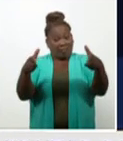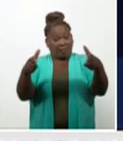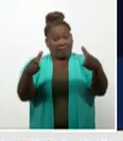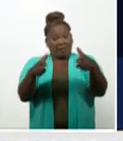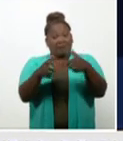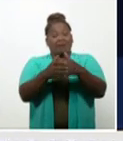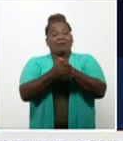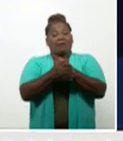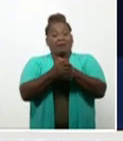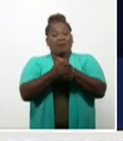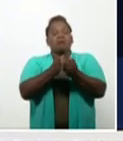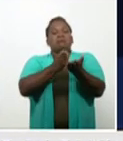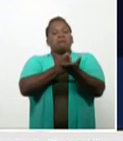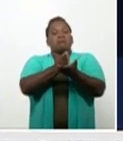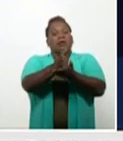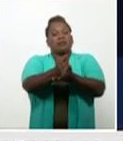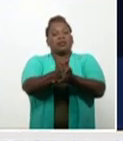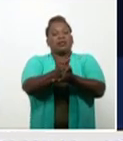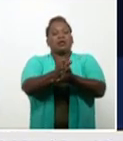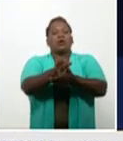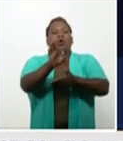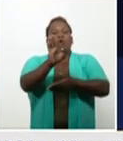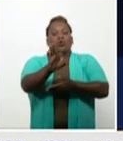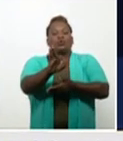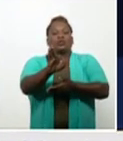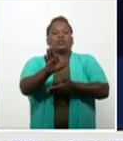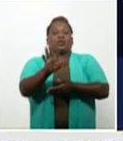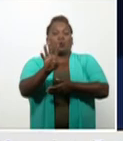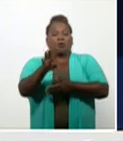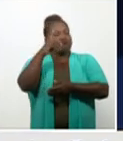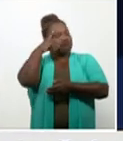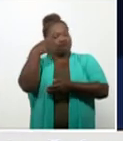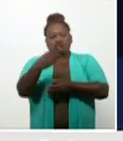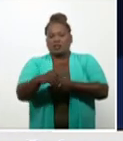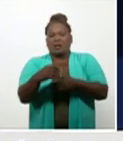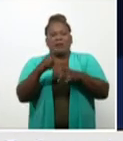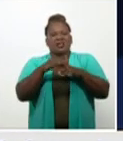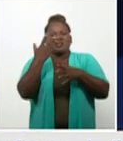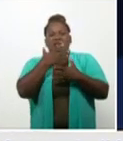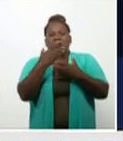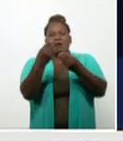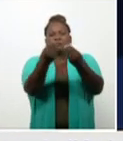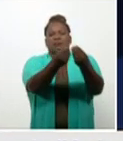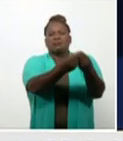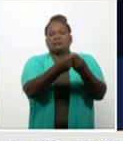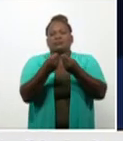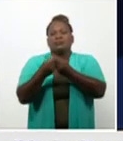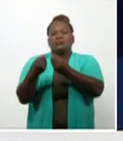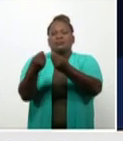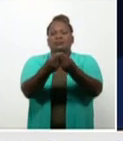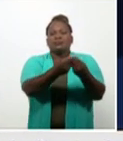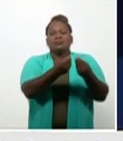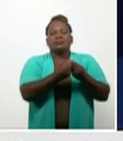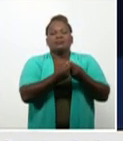Se mantienen los 84 que no se ha podido precisar la fuente de infección, que representan